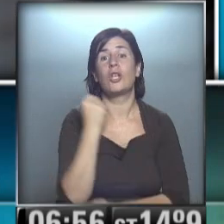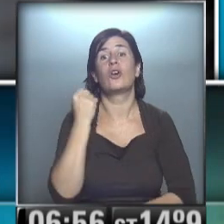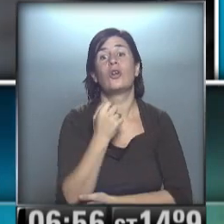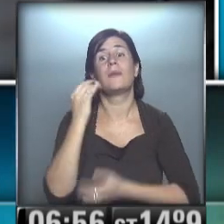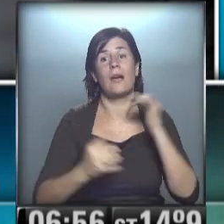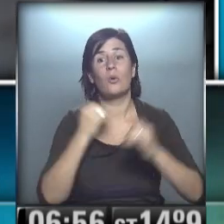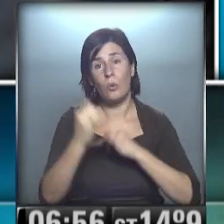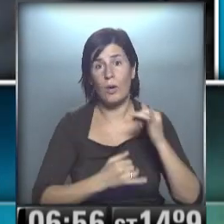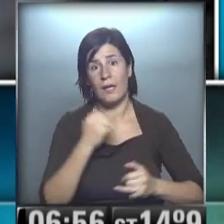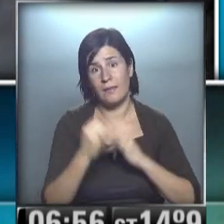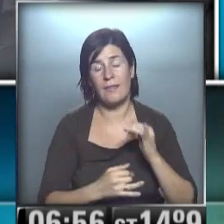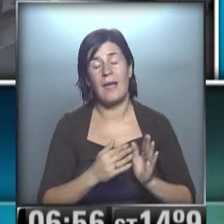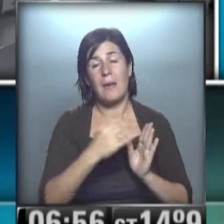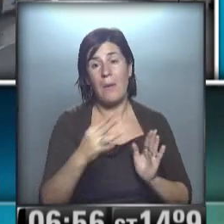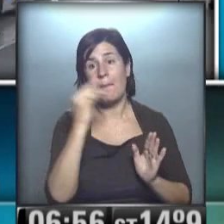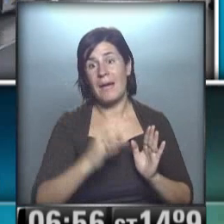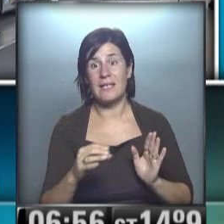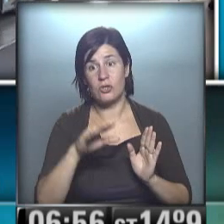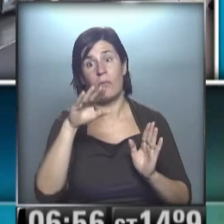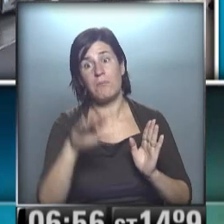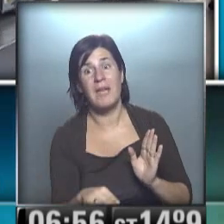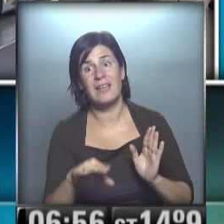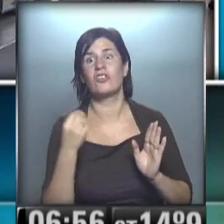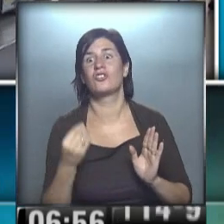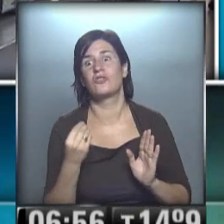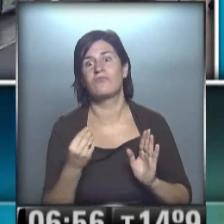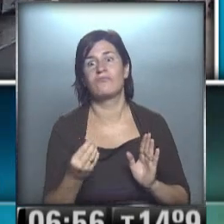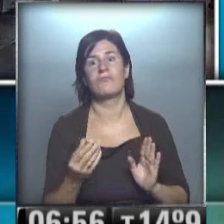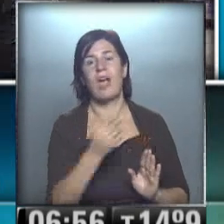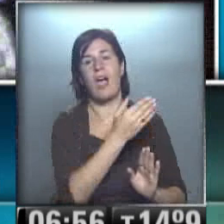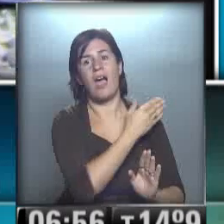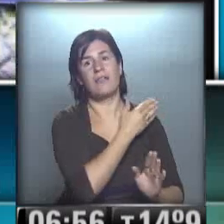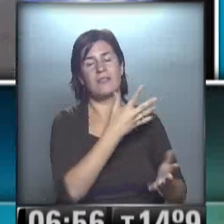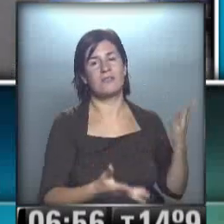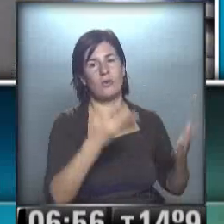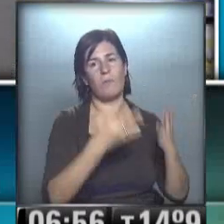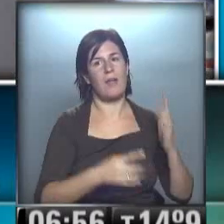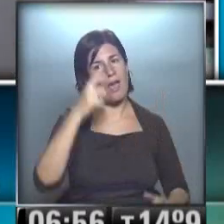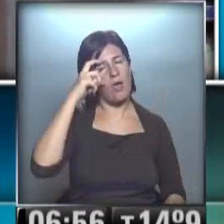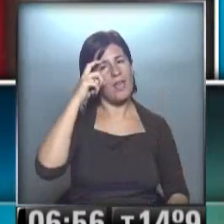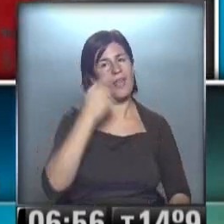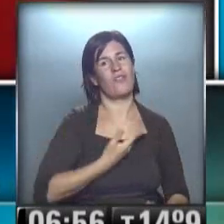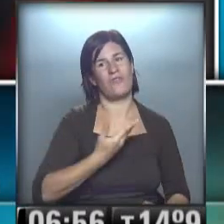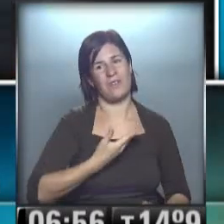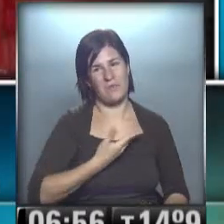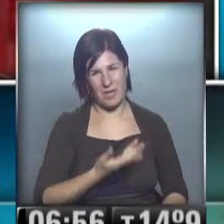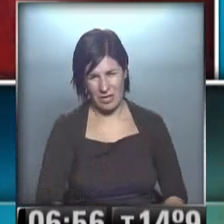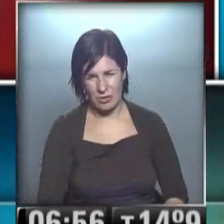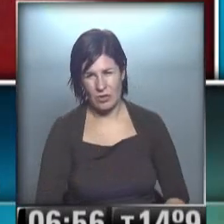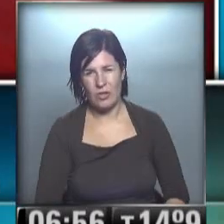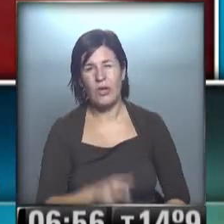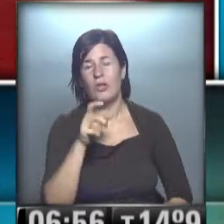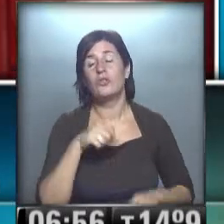que la variación del último mes implica una considerable desaceleración del índice en relación con enero y febrero. Los mayoristas